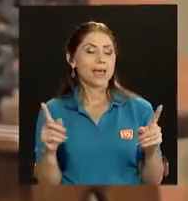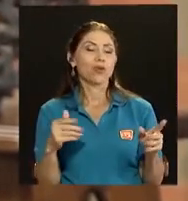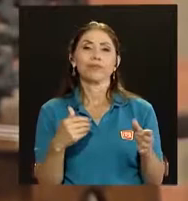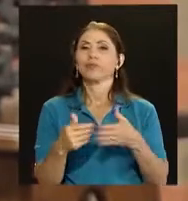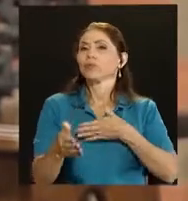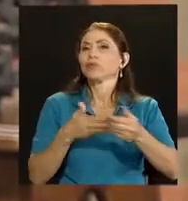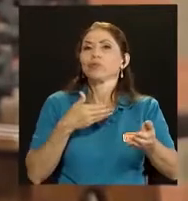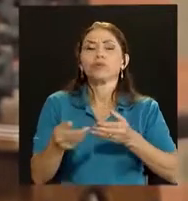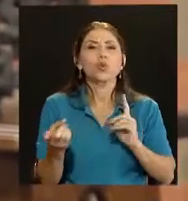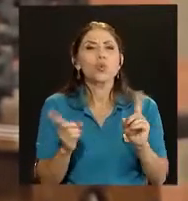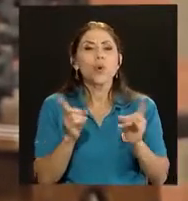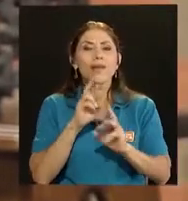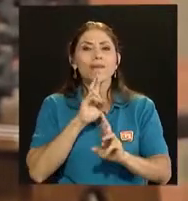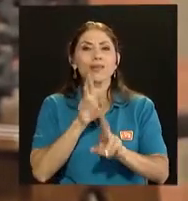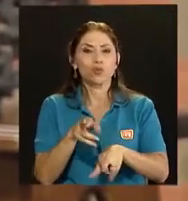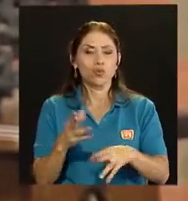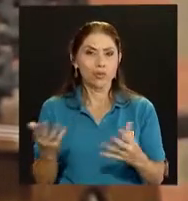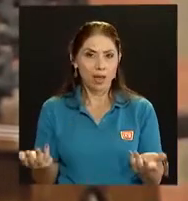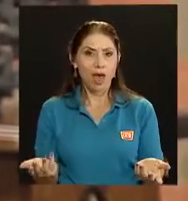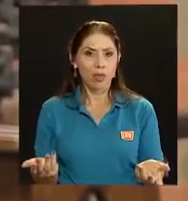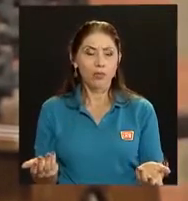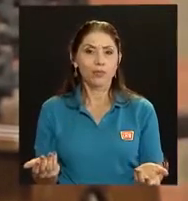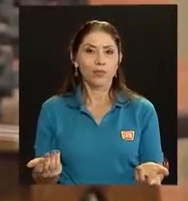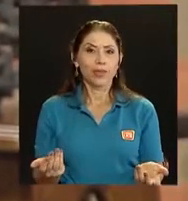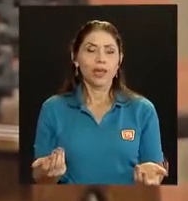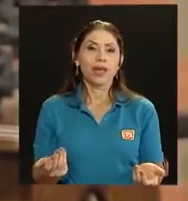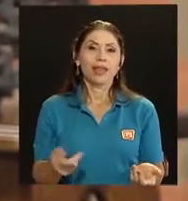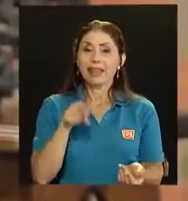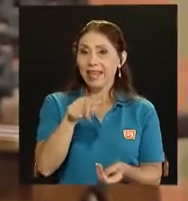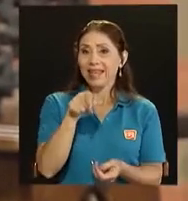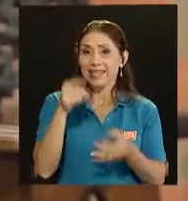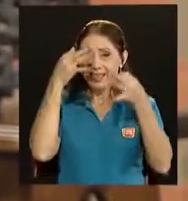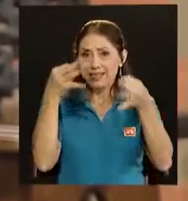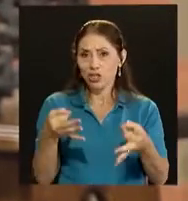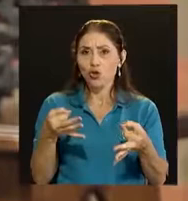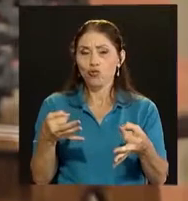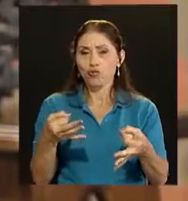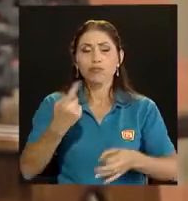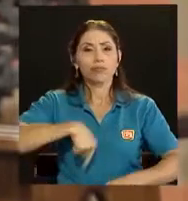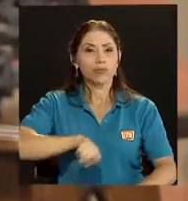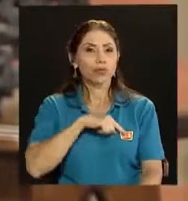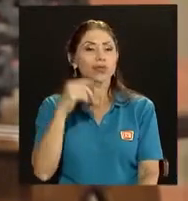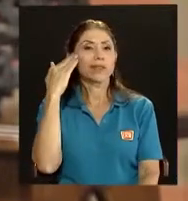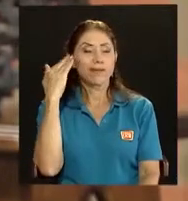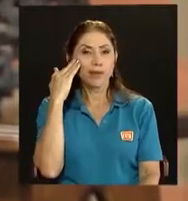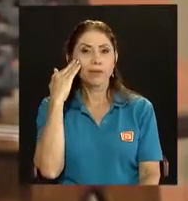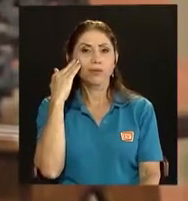independiente del resultado que salga de esta decisión, sabemos que